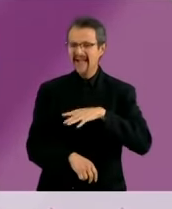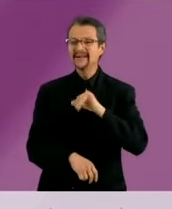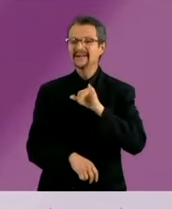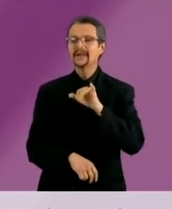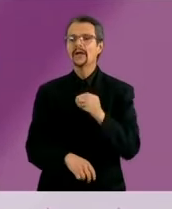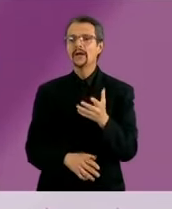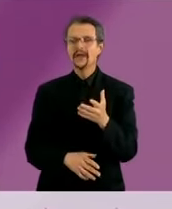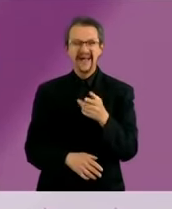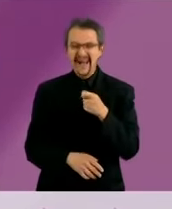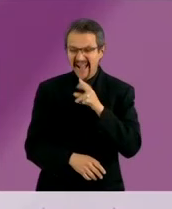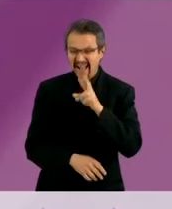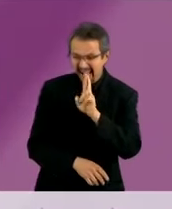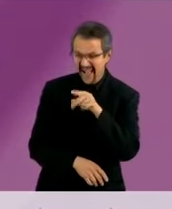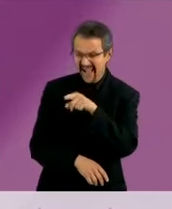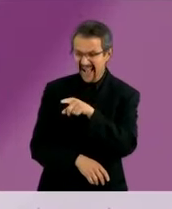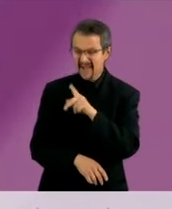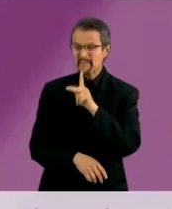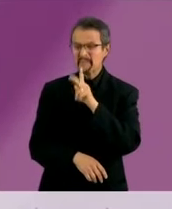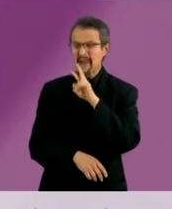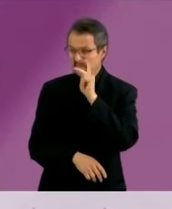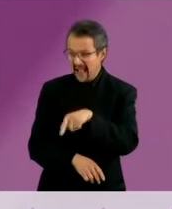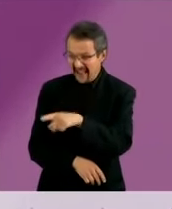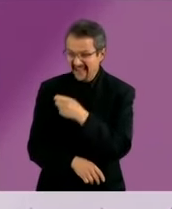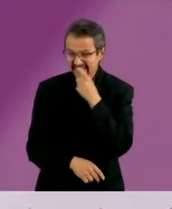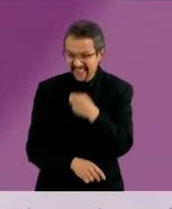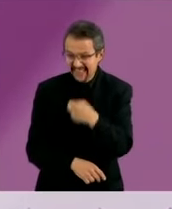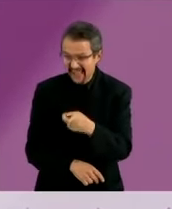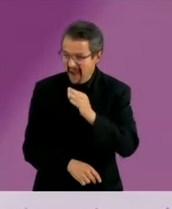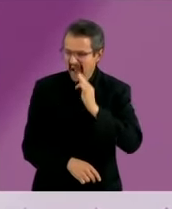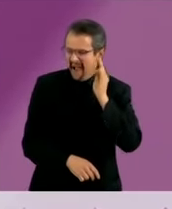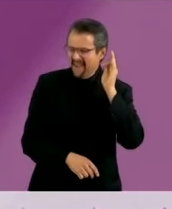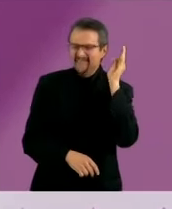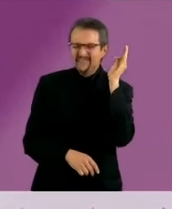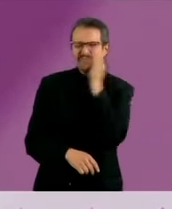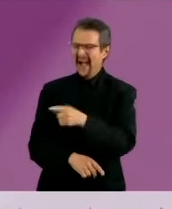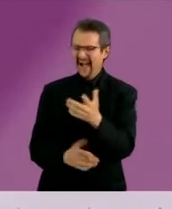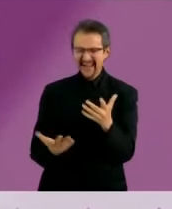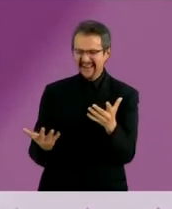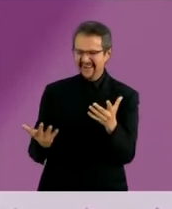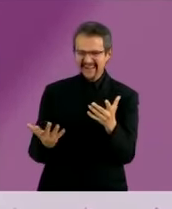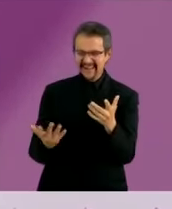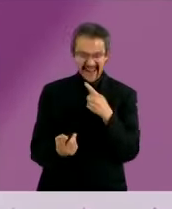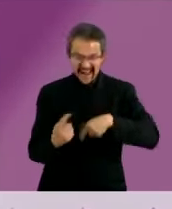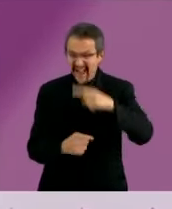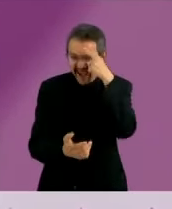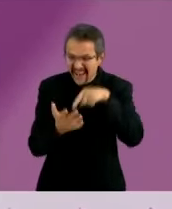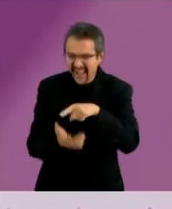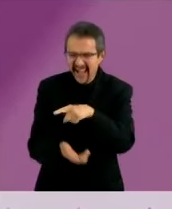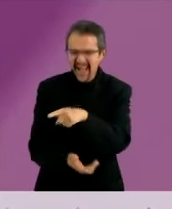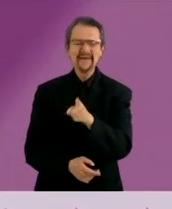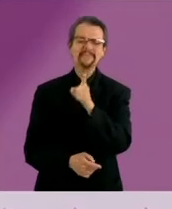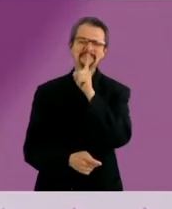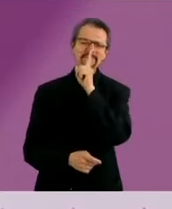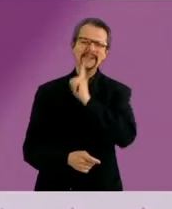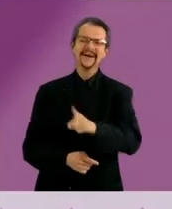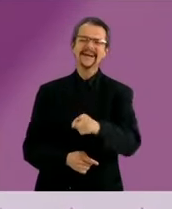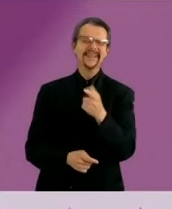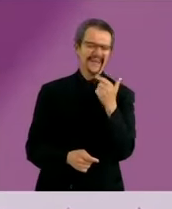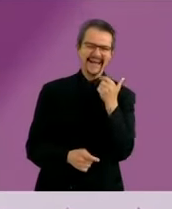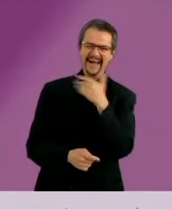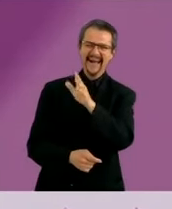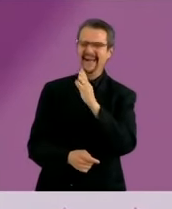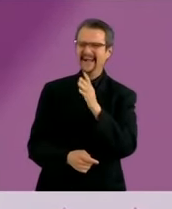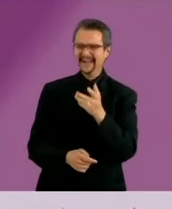la candidata del PRIAN es absolutamente falso. ¿Cómo creerle a una mentirosa? Pero miren, vamos a